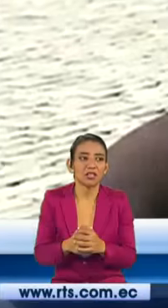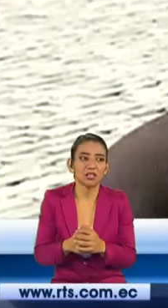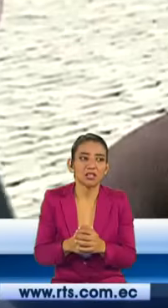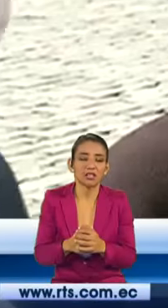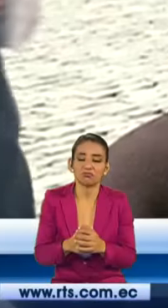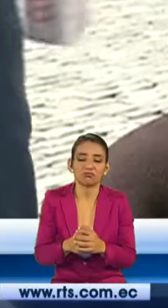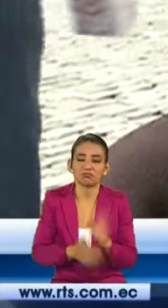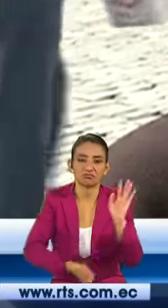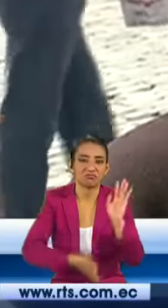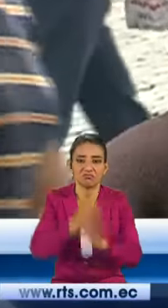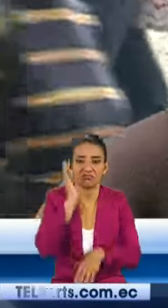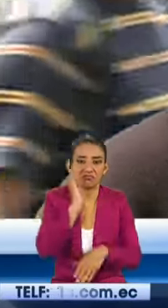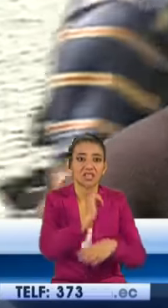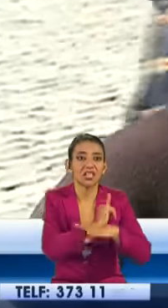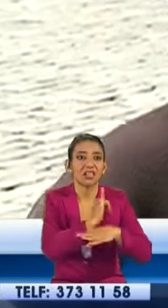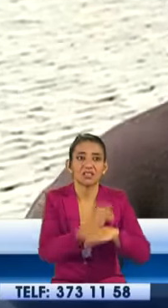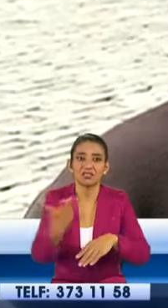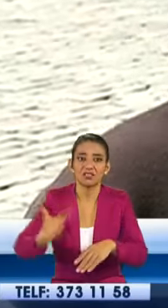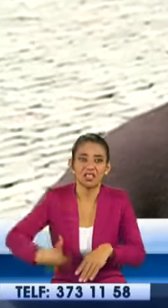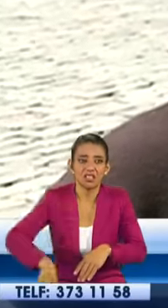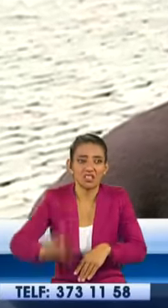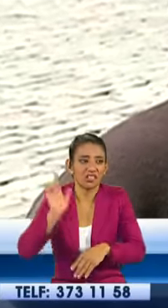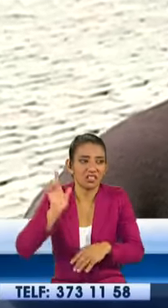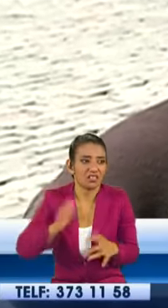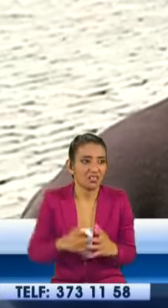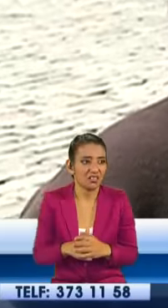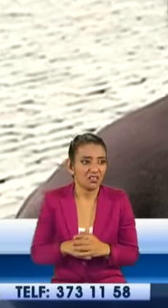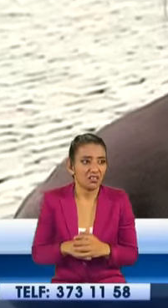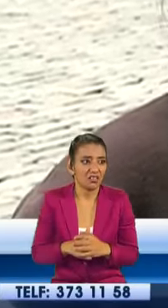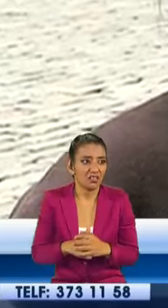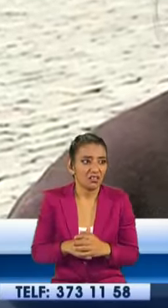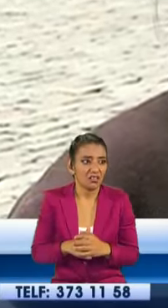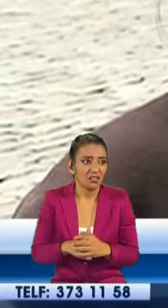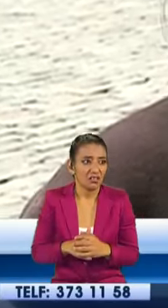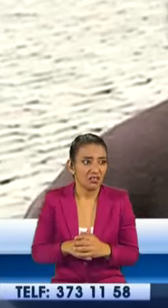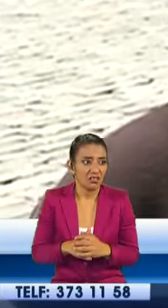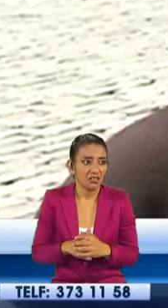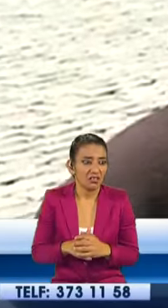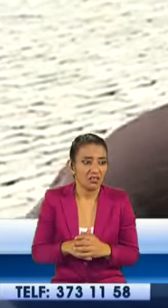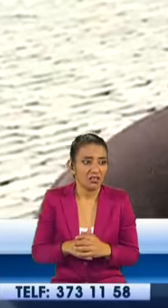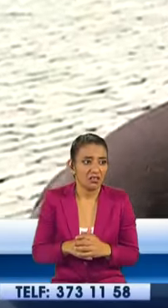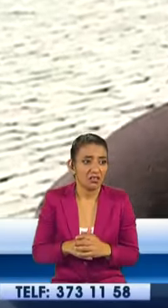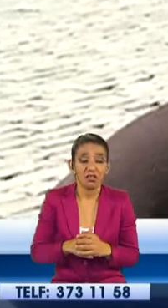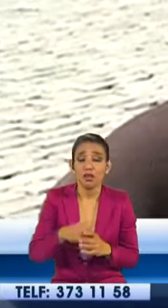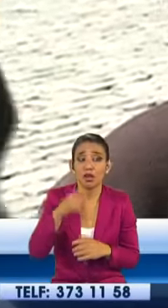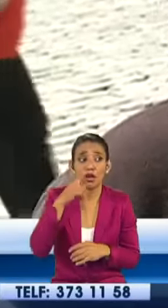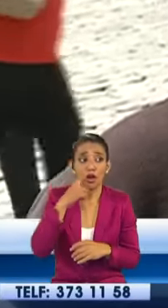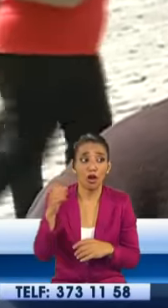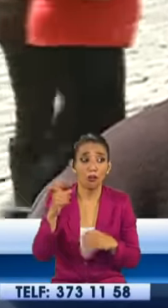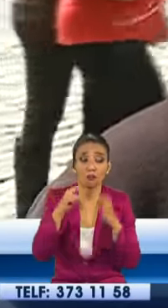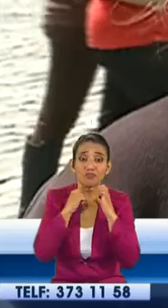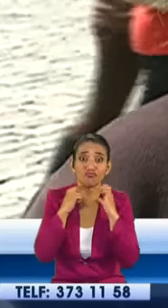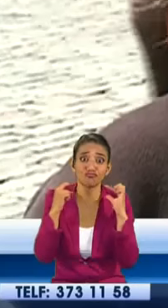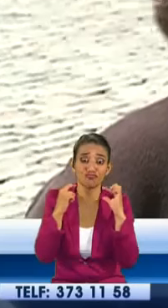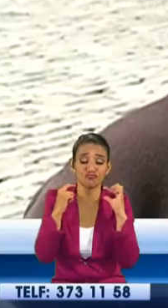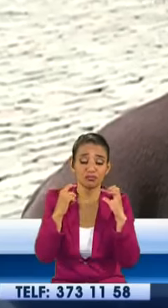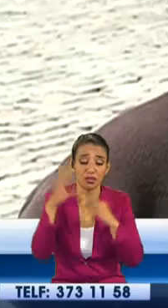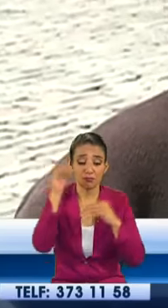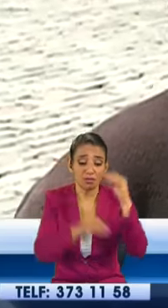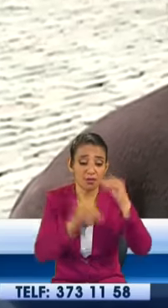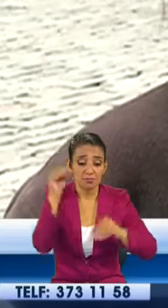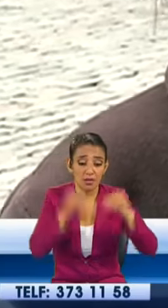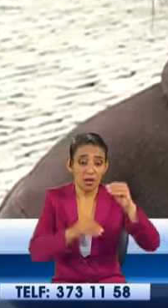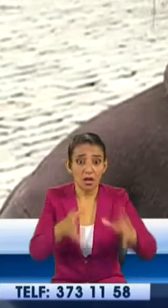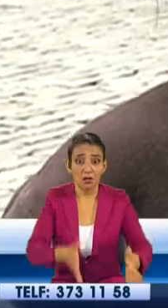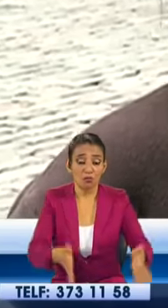curia del ojo. Y le pusimos haciendo a Monseñor en las almohadas. Y cuando